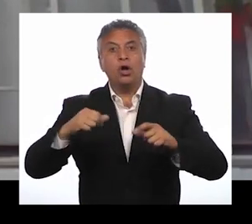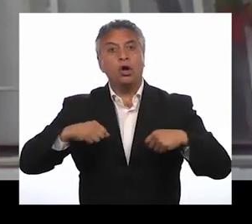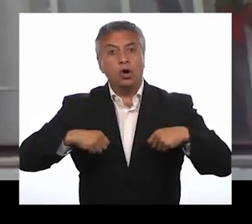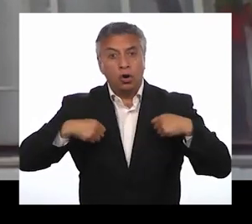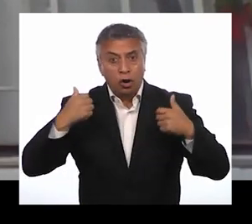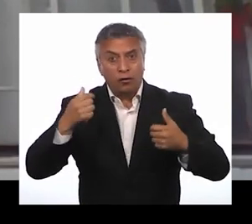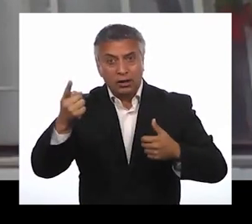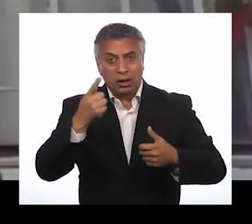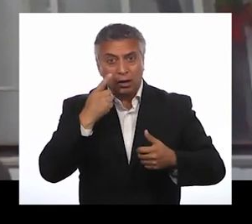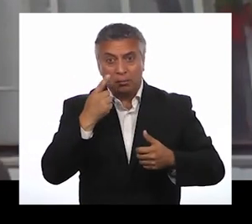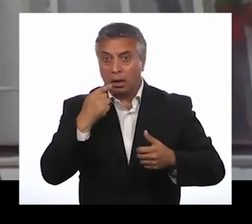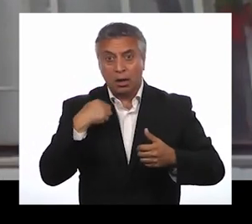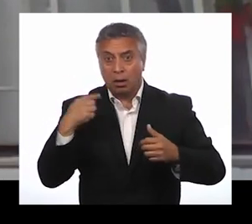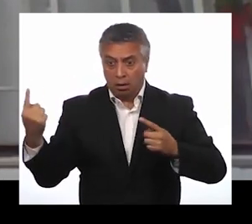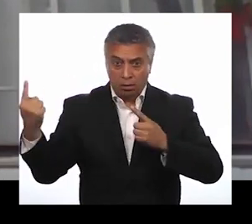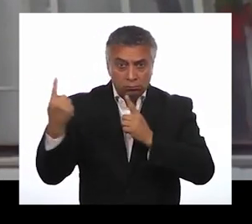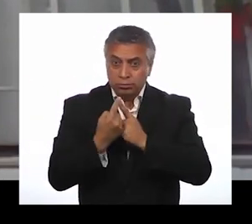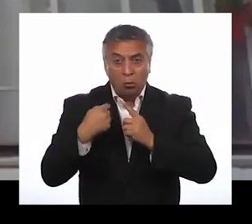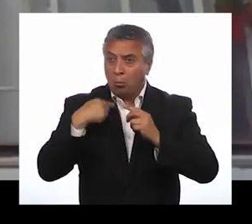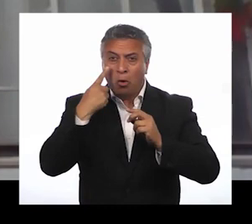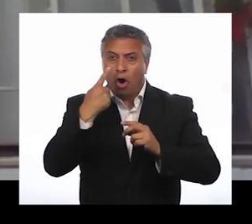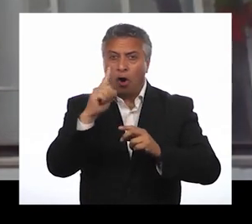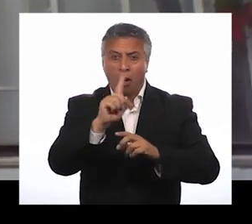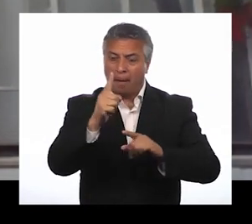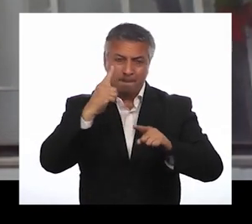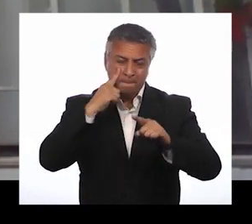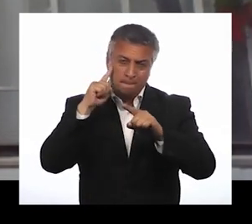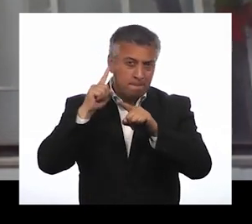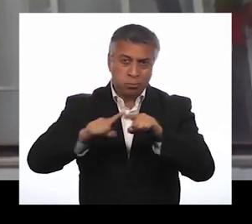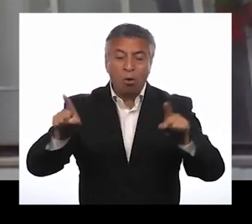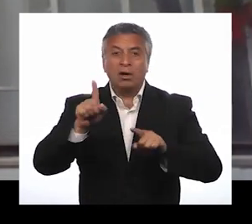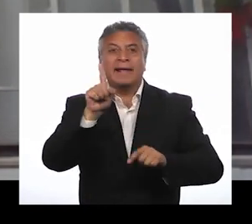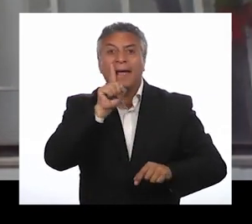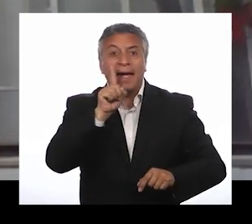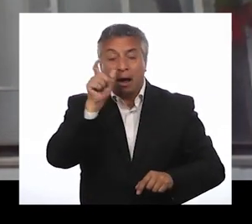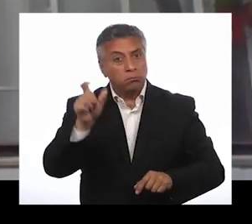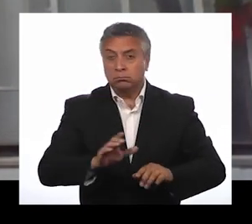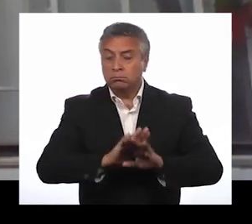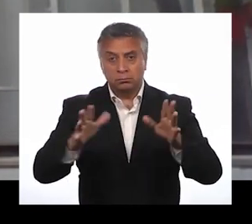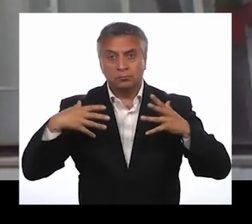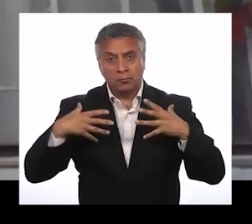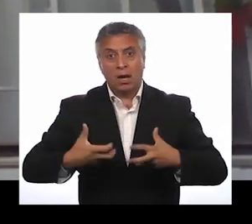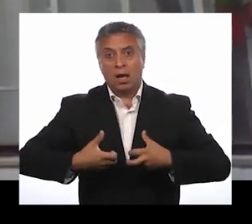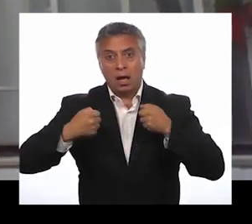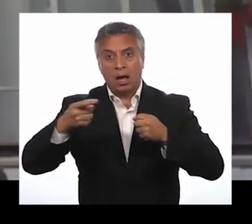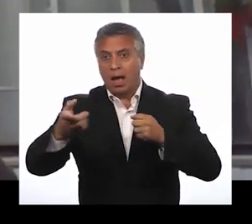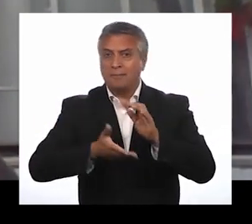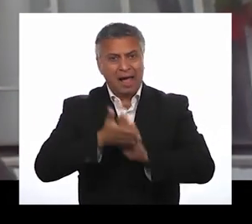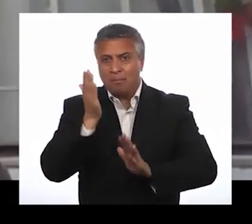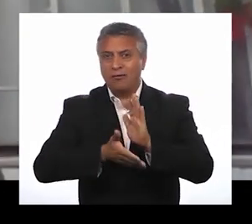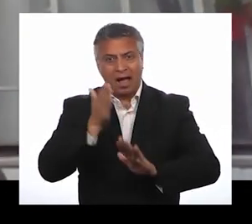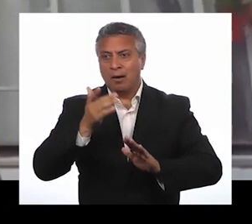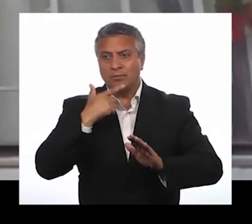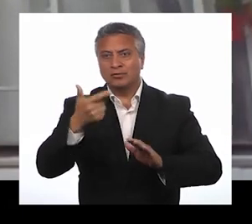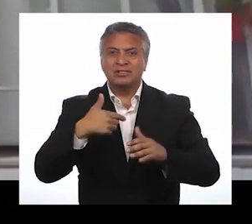que nunca más lo volví a ver, tampoco lo había visto, no sé quién es tampoco. Me agarró un joven y me dijo, me ayudó a correr, pues